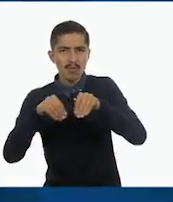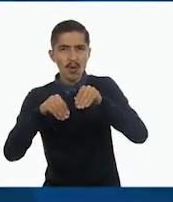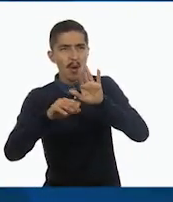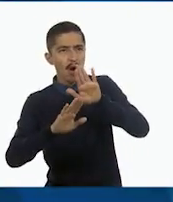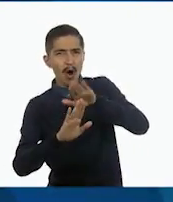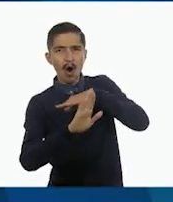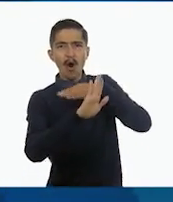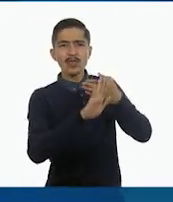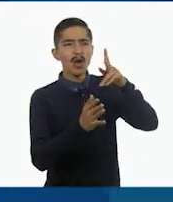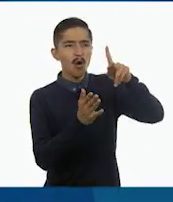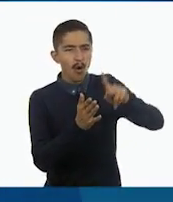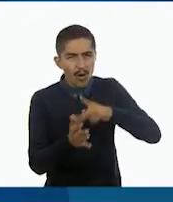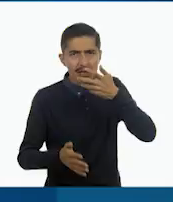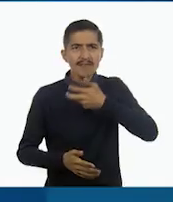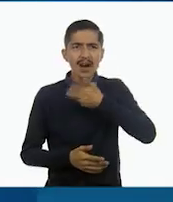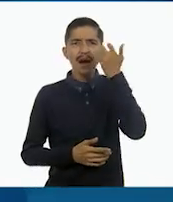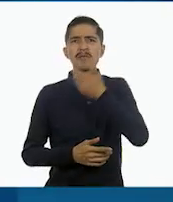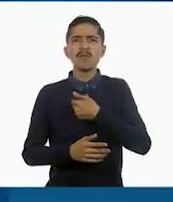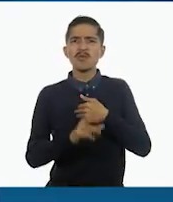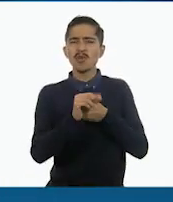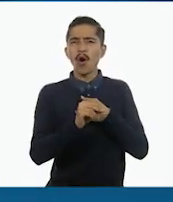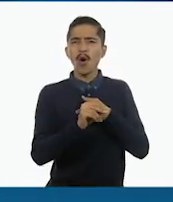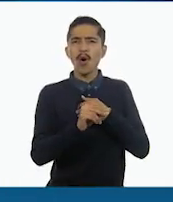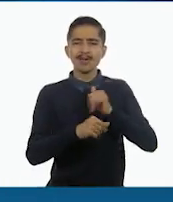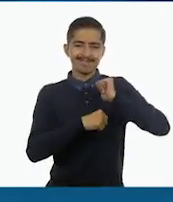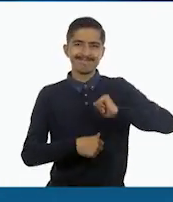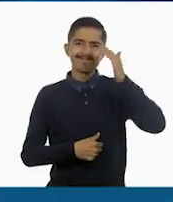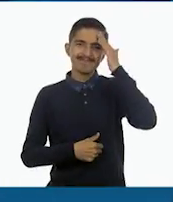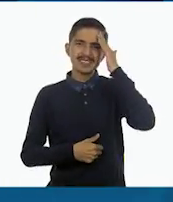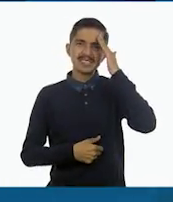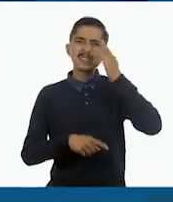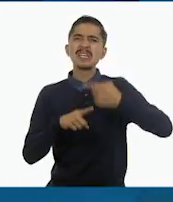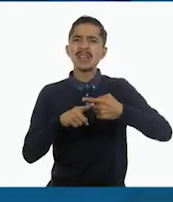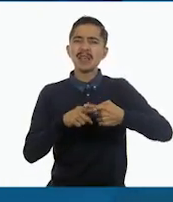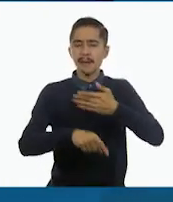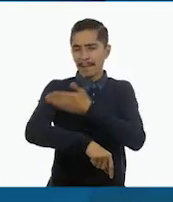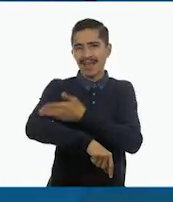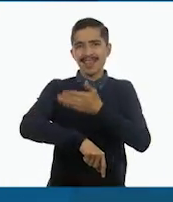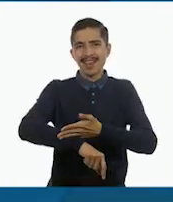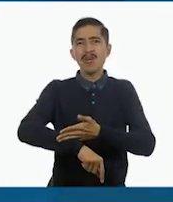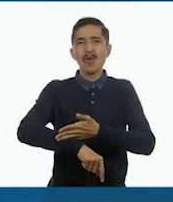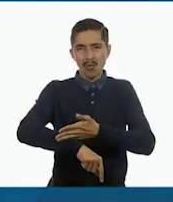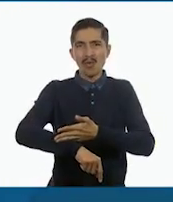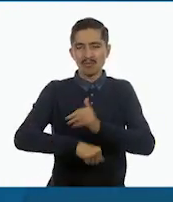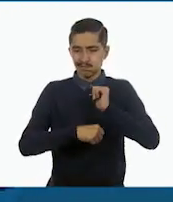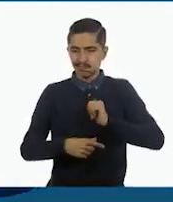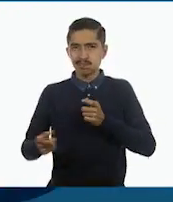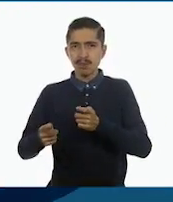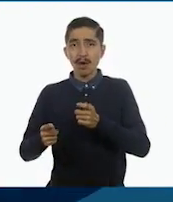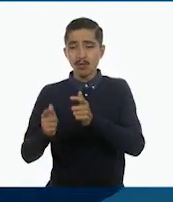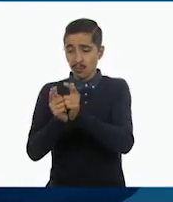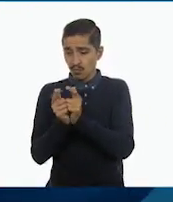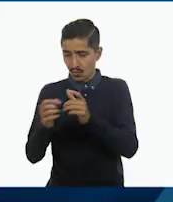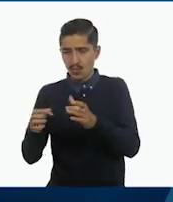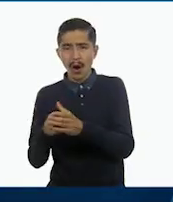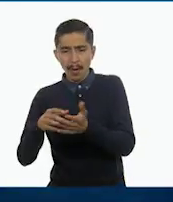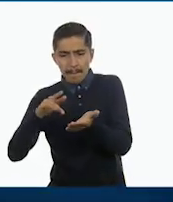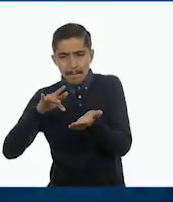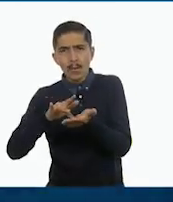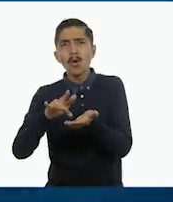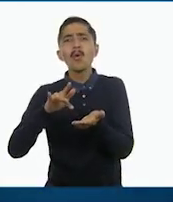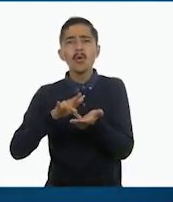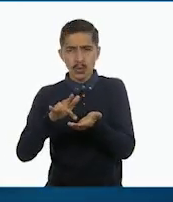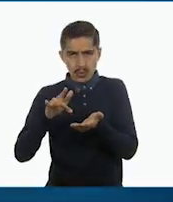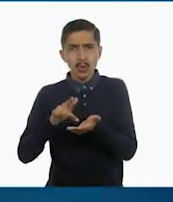antireleccionista, encabezado por Francisco I. Madero. Y este partido obtuvo apoyo en